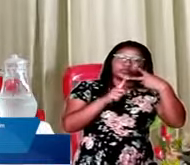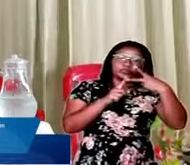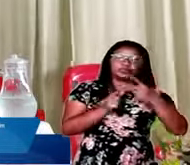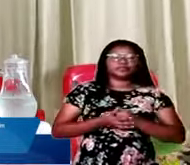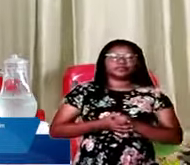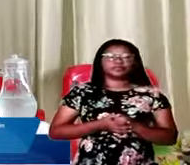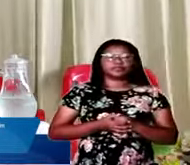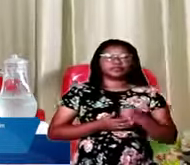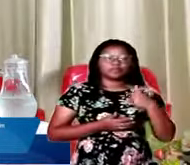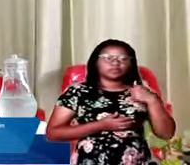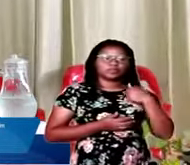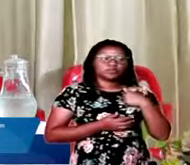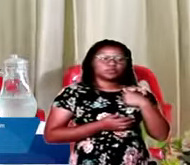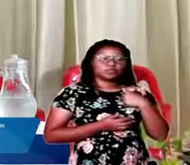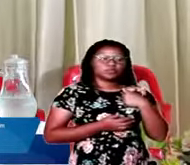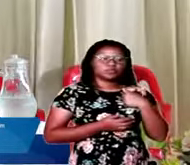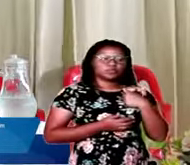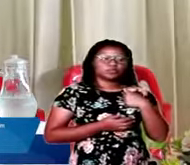yo estoy